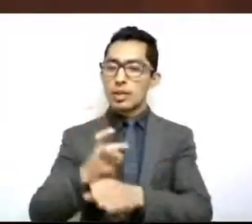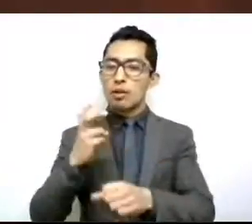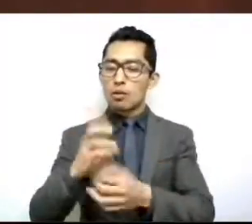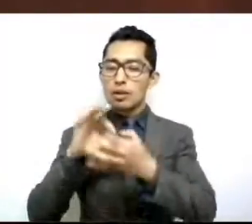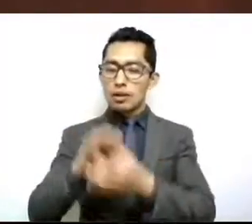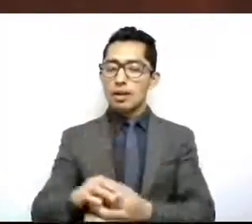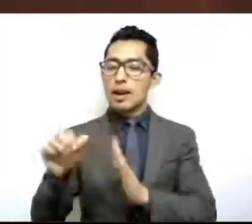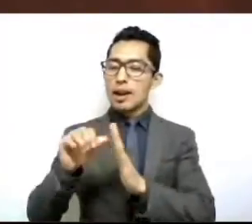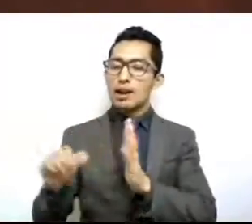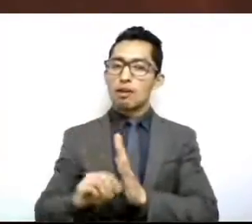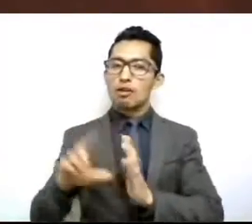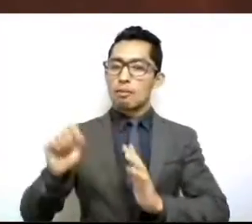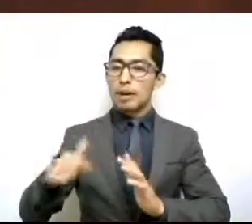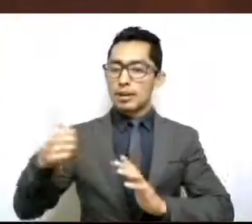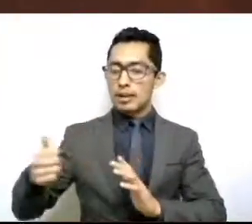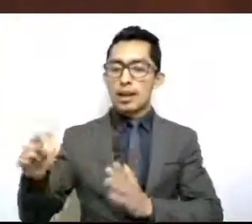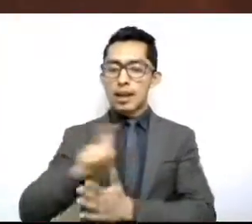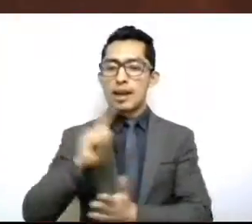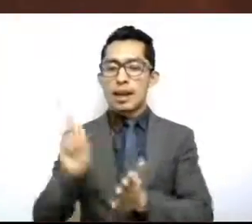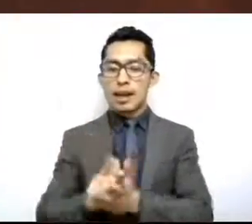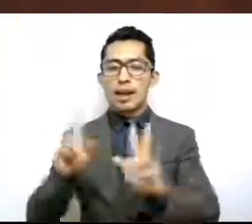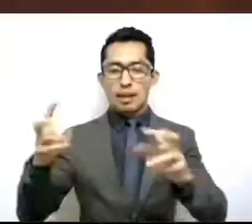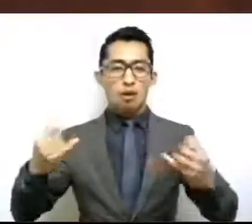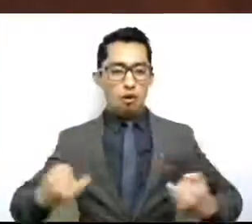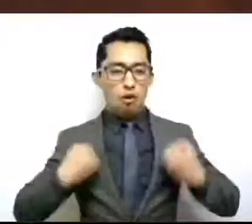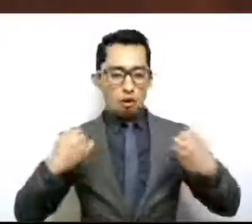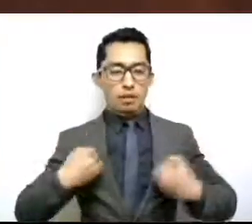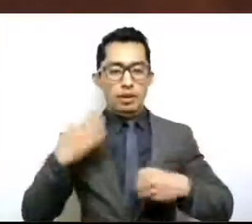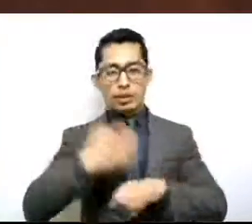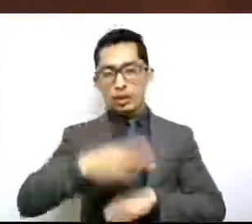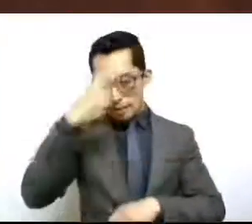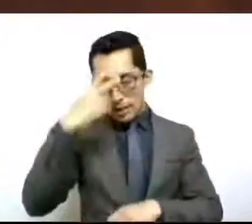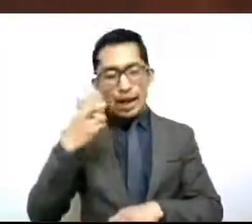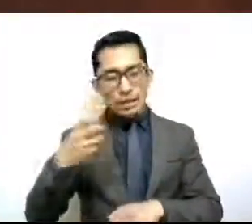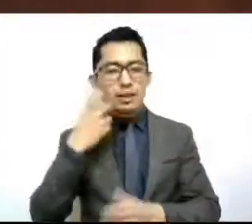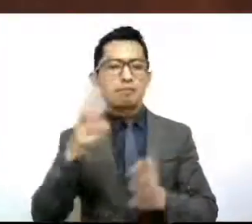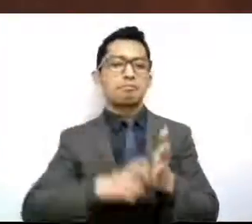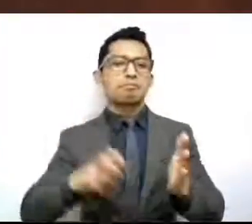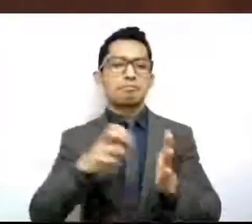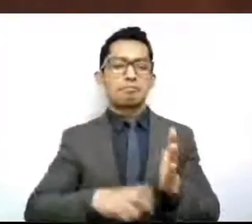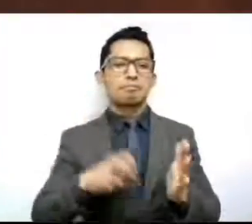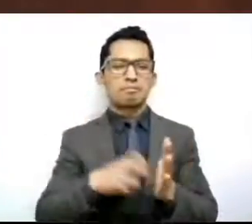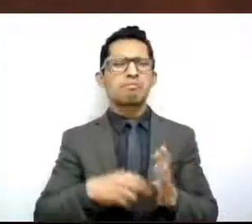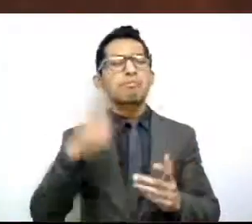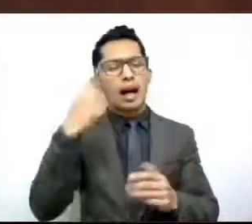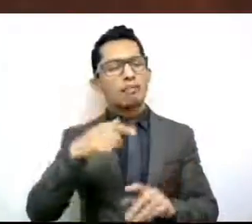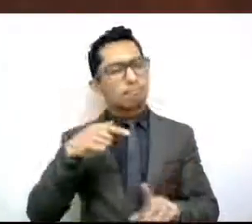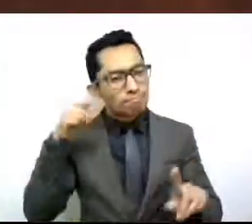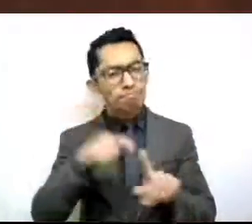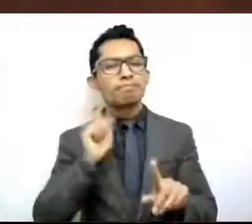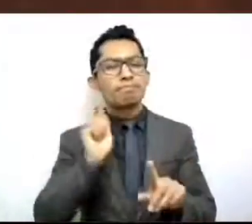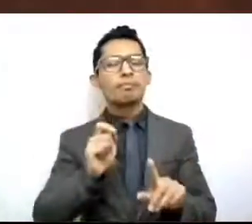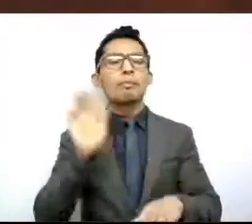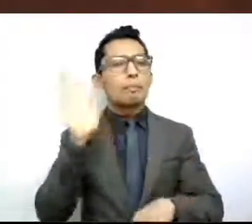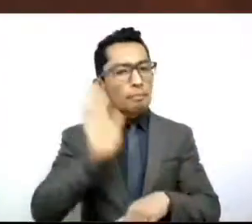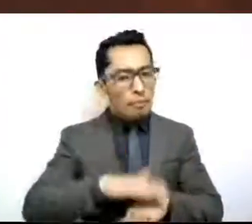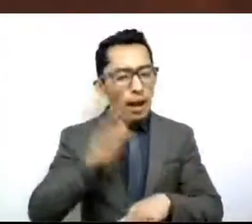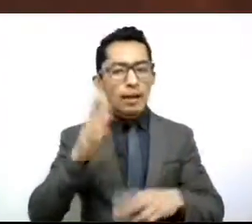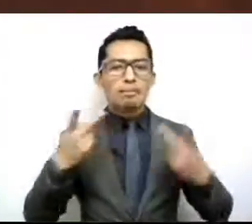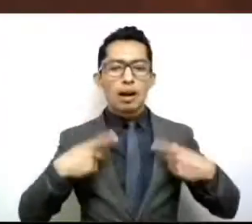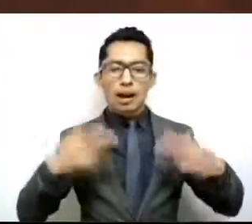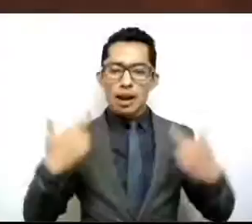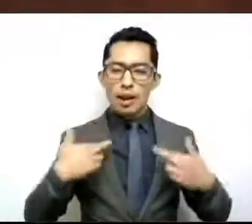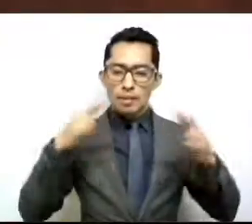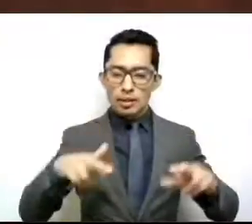artículo 26 de la Ley de la Juventud del Estado de México, con lo que se busca aumentar el número de representantes